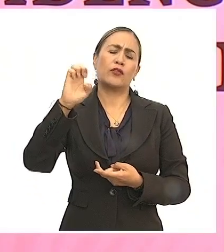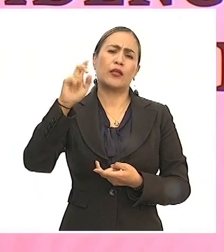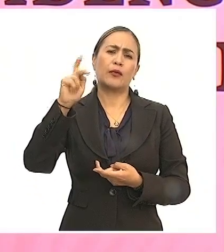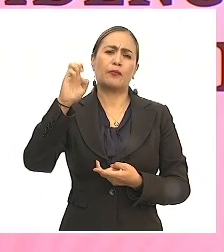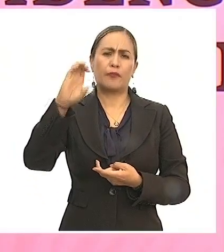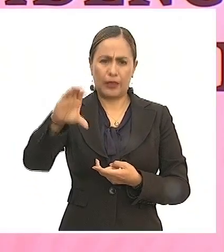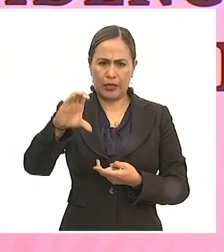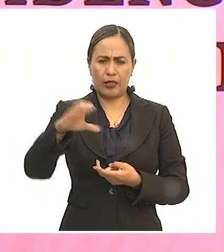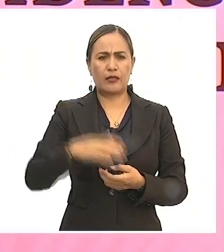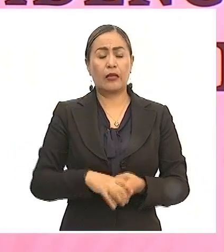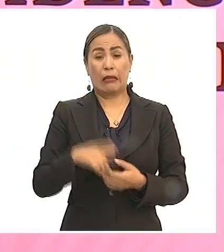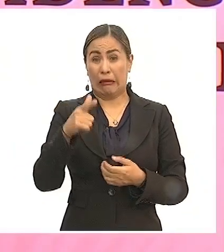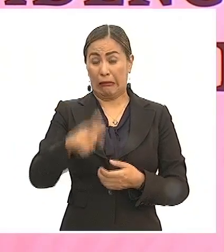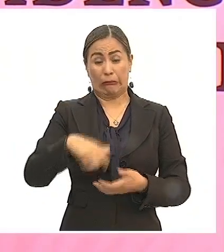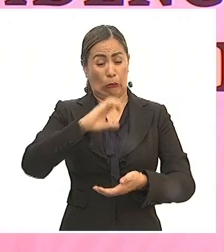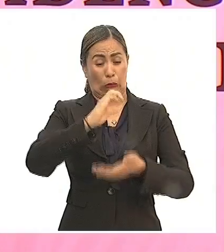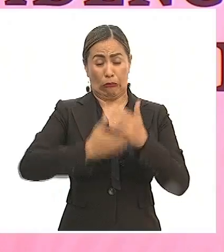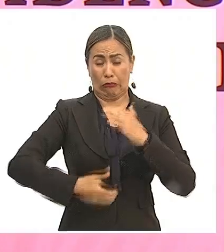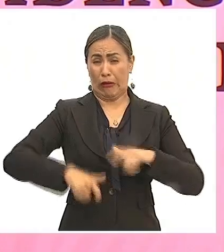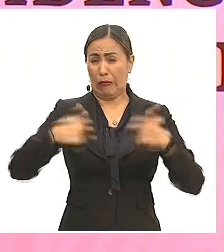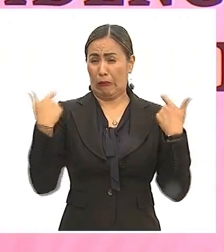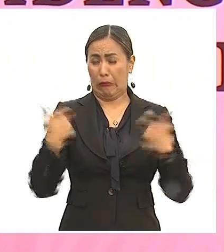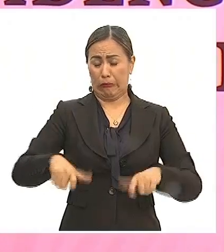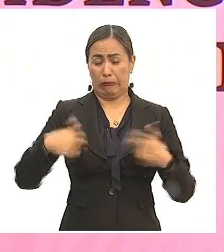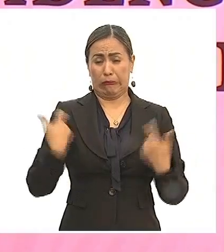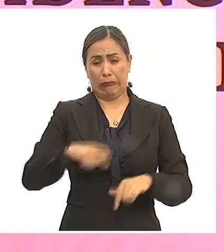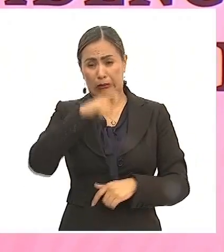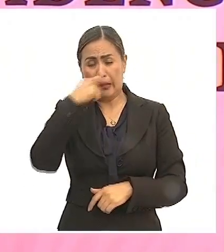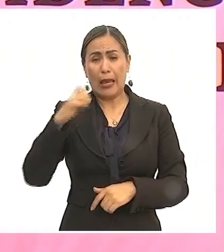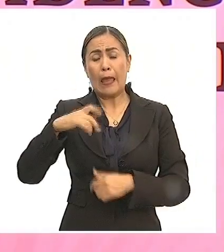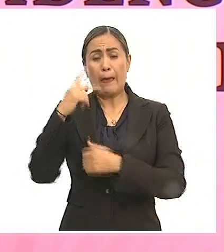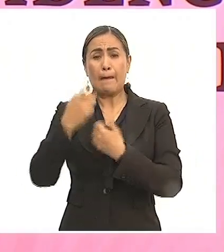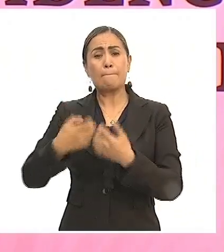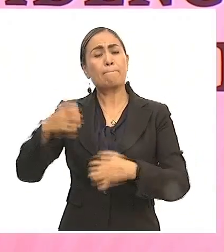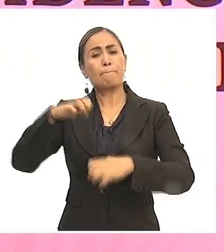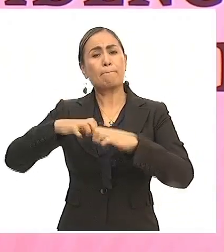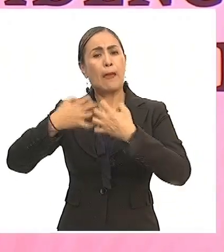con un contrato muy jugoso a una empresa extranjera.